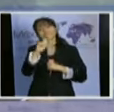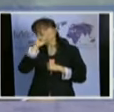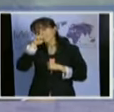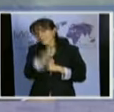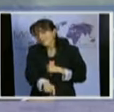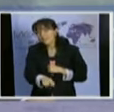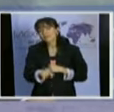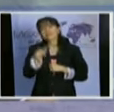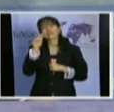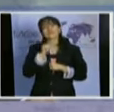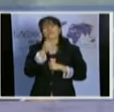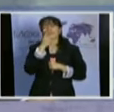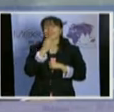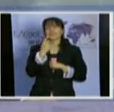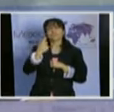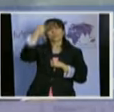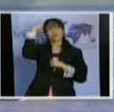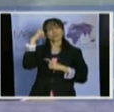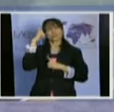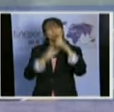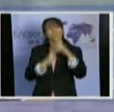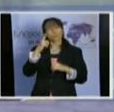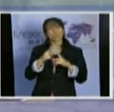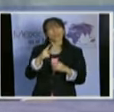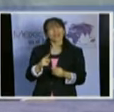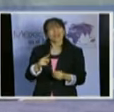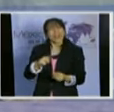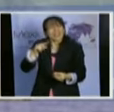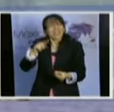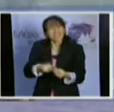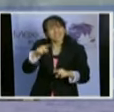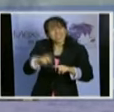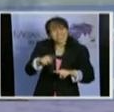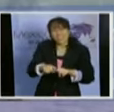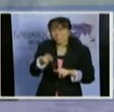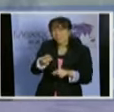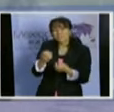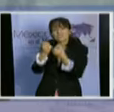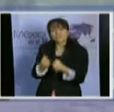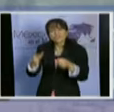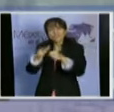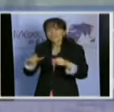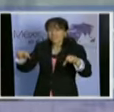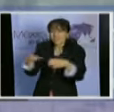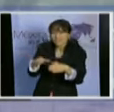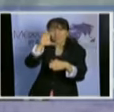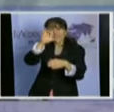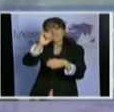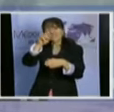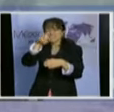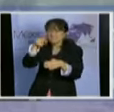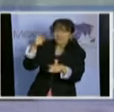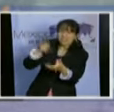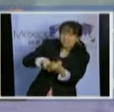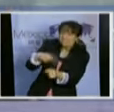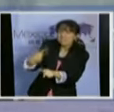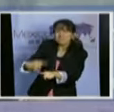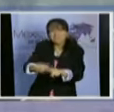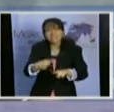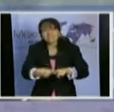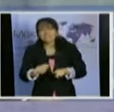la sociedad civil, quiénes representan a la sociedad civil. Y empezamos, me parece, una cantidad de funcionarios públicos,